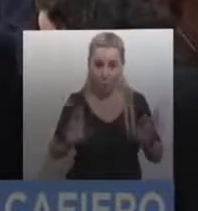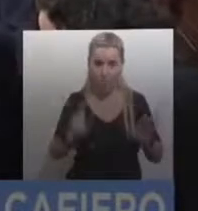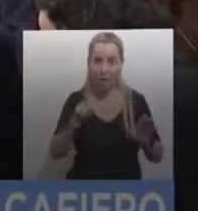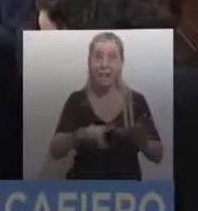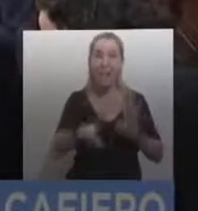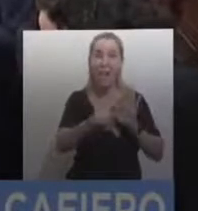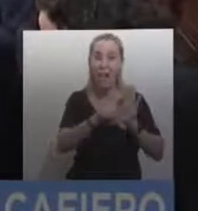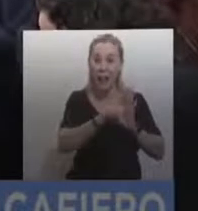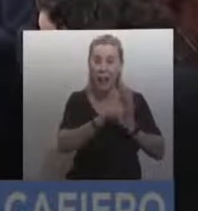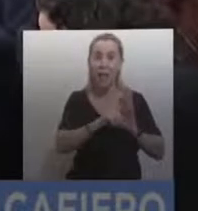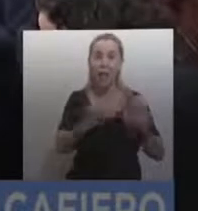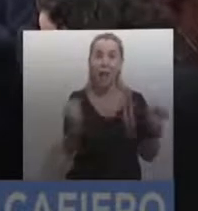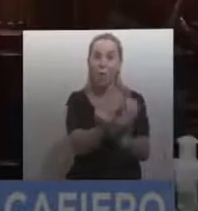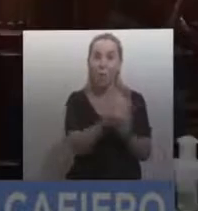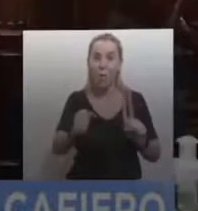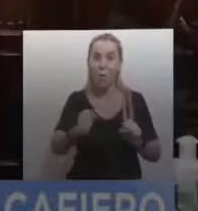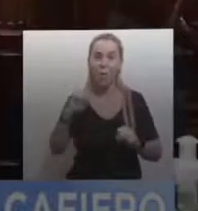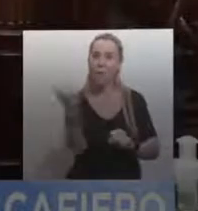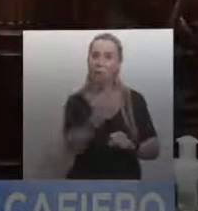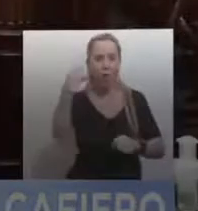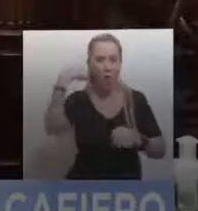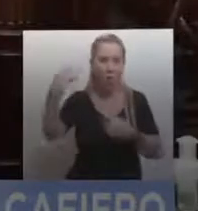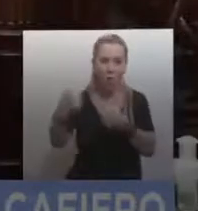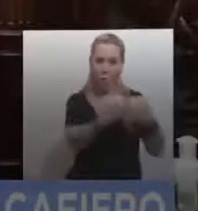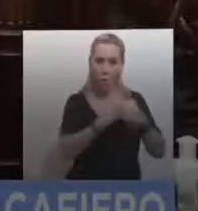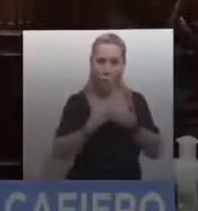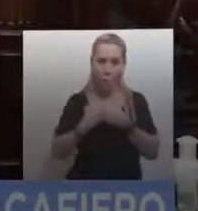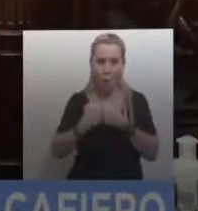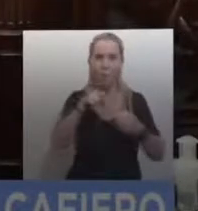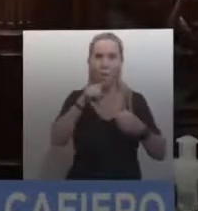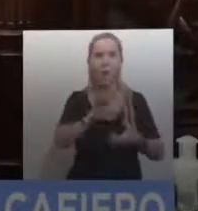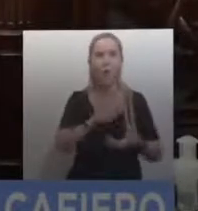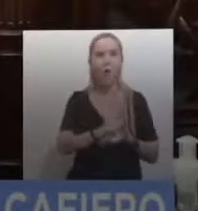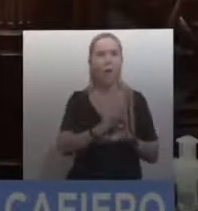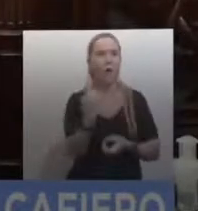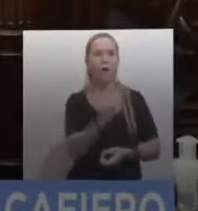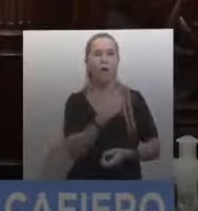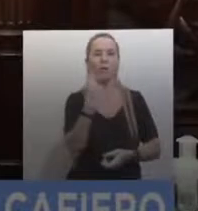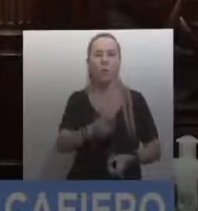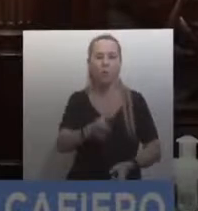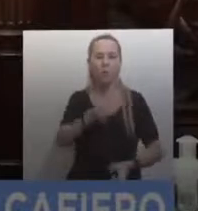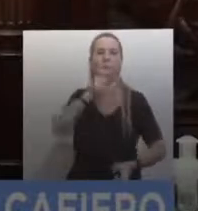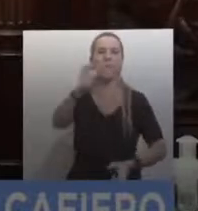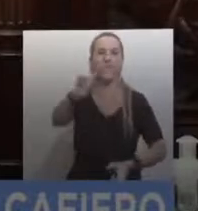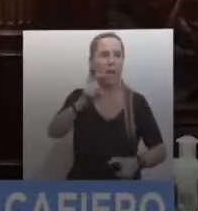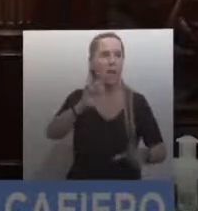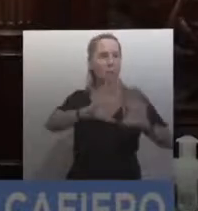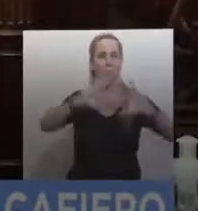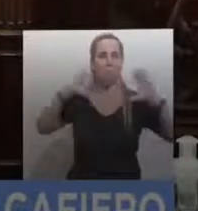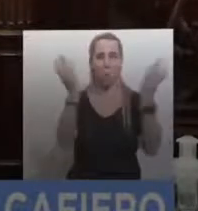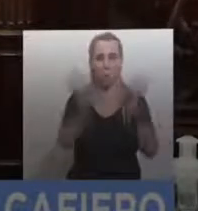aprobó por unanimidad. Ese mensaje fue un mensaje en voz alta que se escuchó en el mundo.